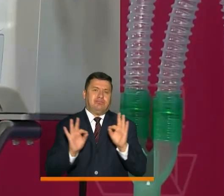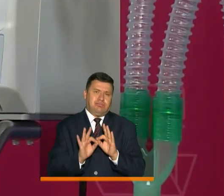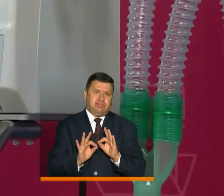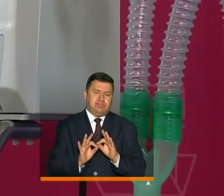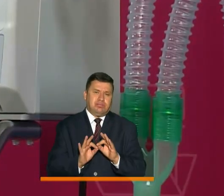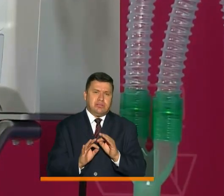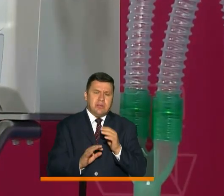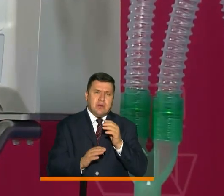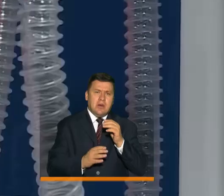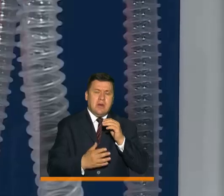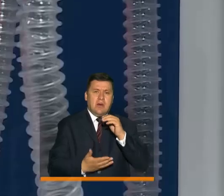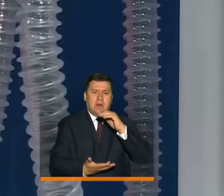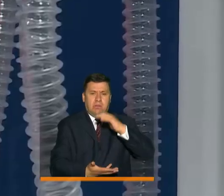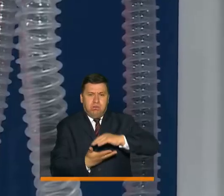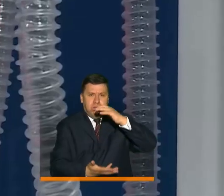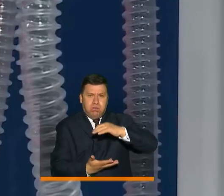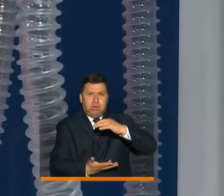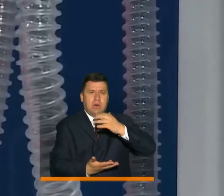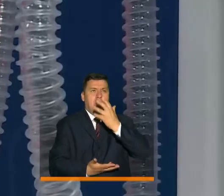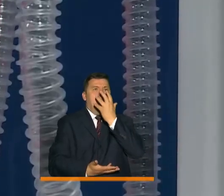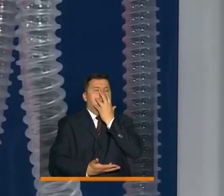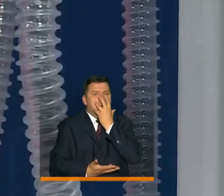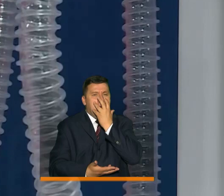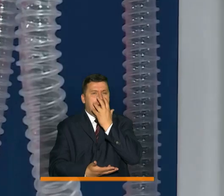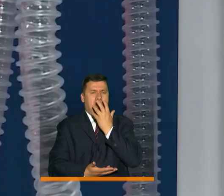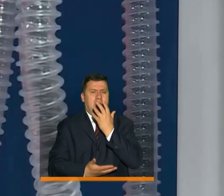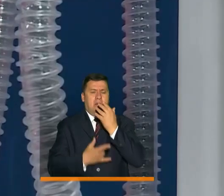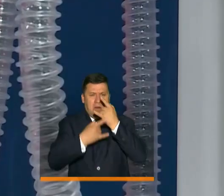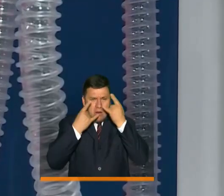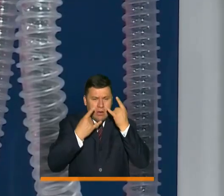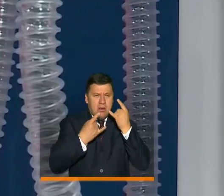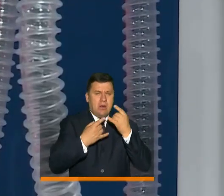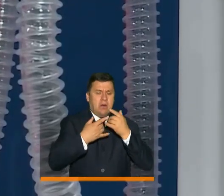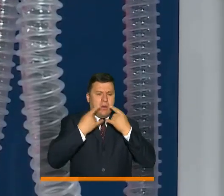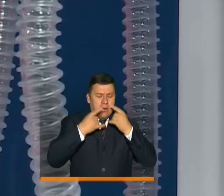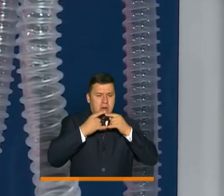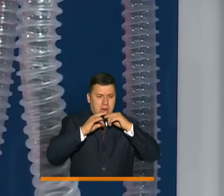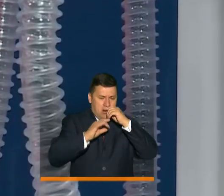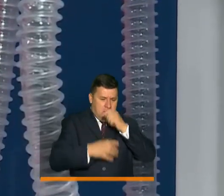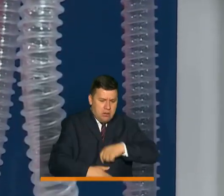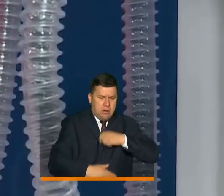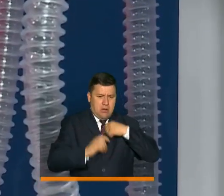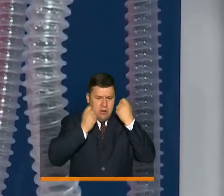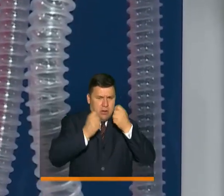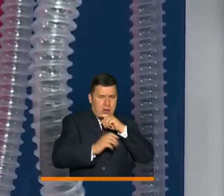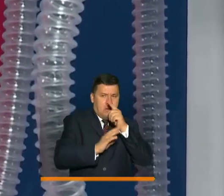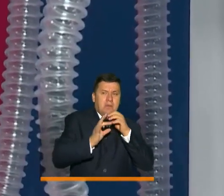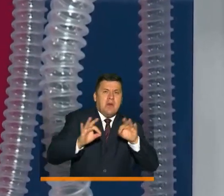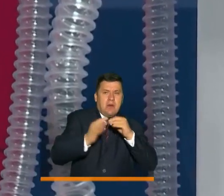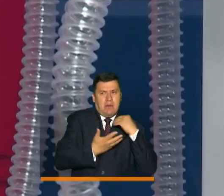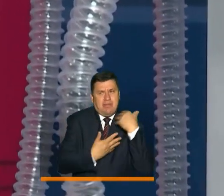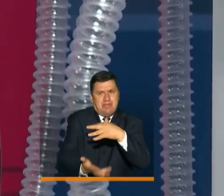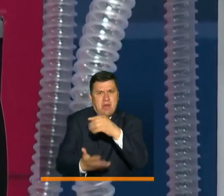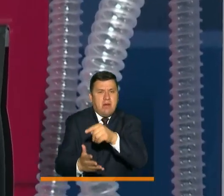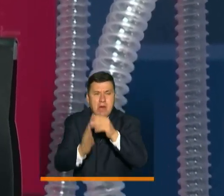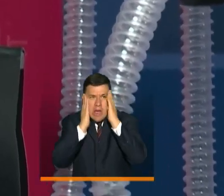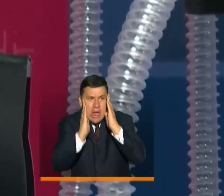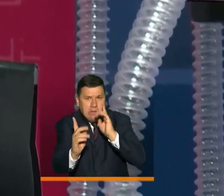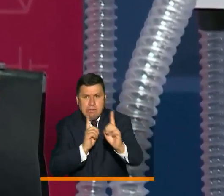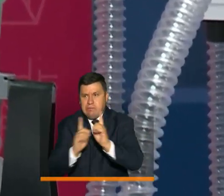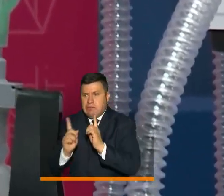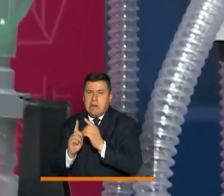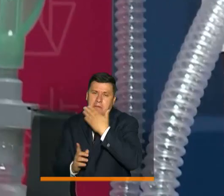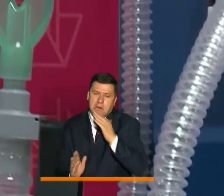de monitores, de bombas de infusión y de elementos de protección personal para asegurar la mejor atención de